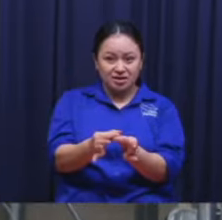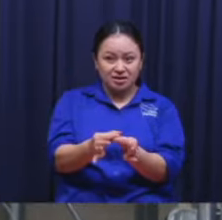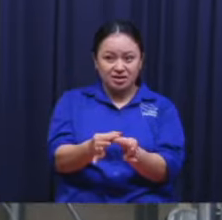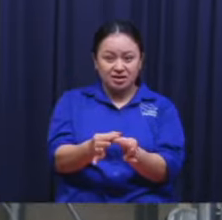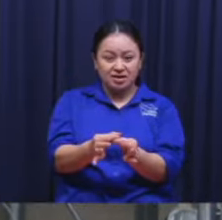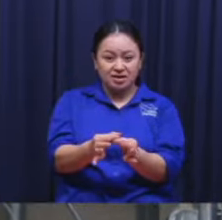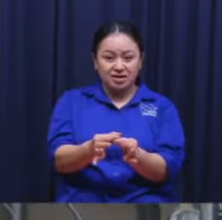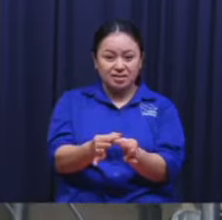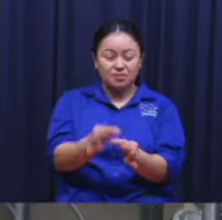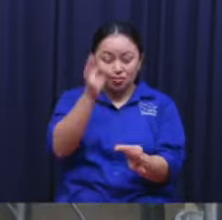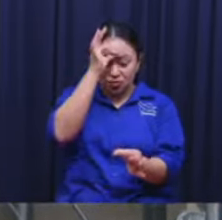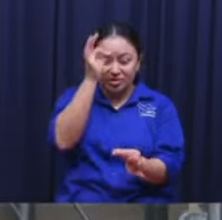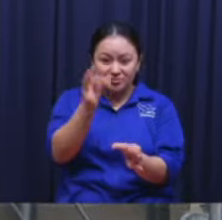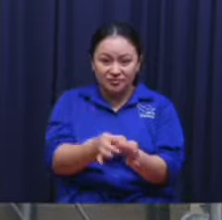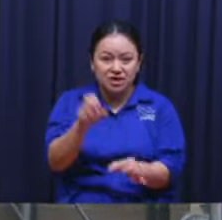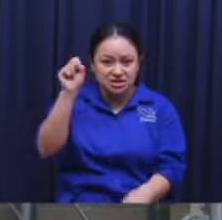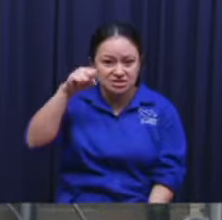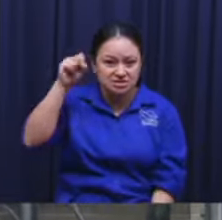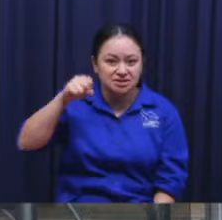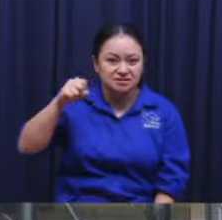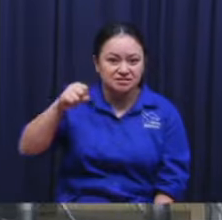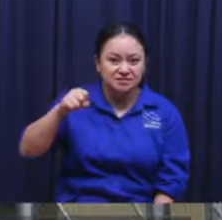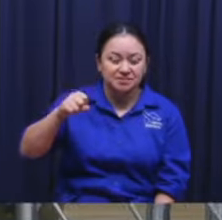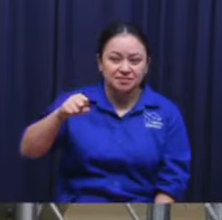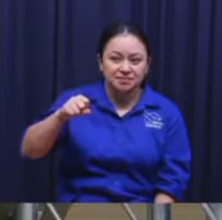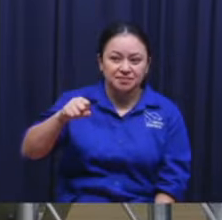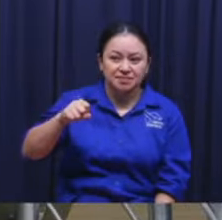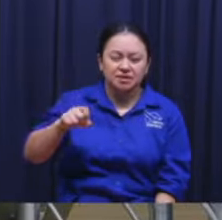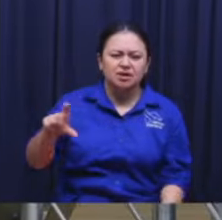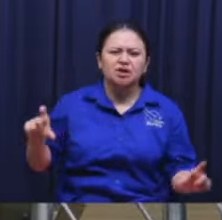¿Es por la fe, sí o no? Bueno, aquí dice,